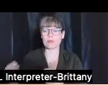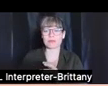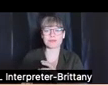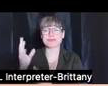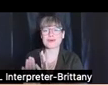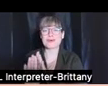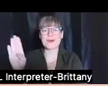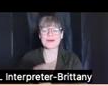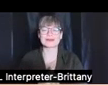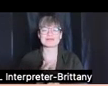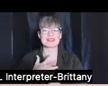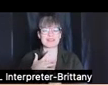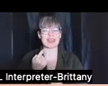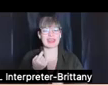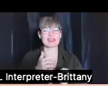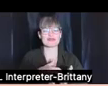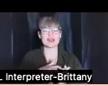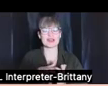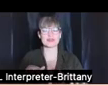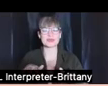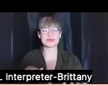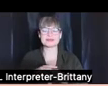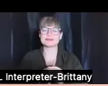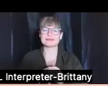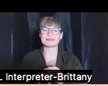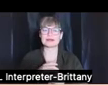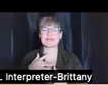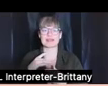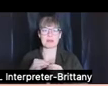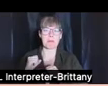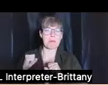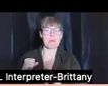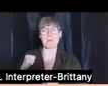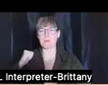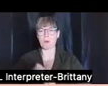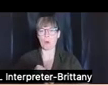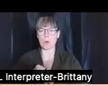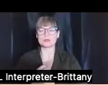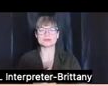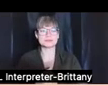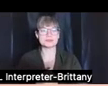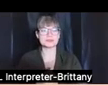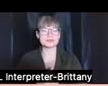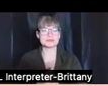Están creciendo, se sienten un poco mal. O están número 3, se sienten